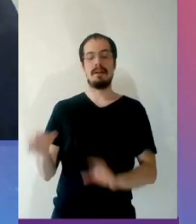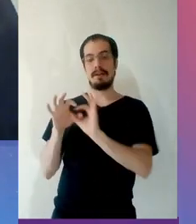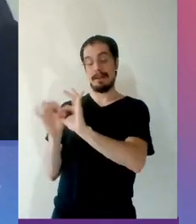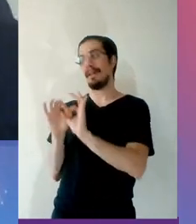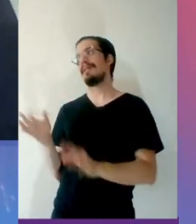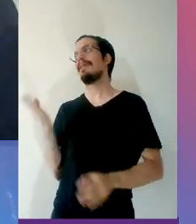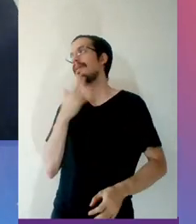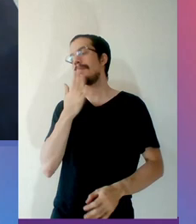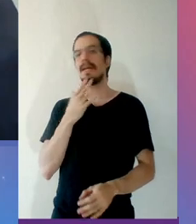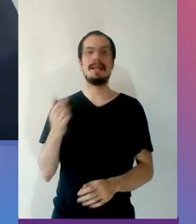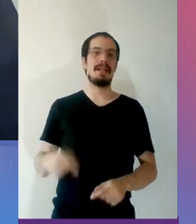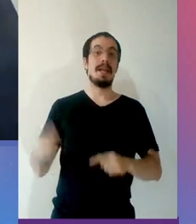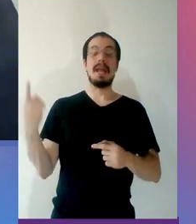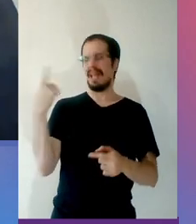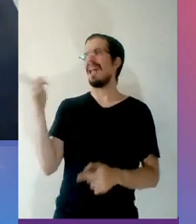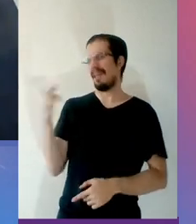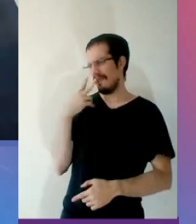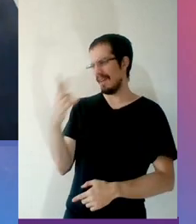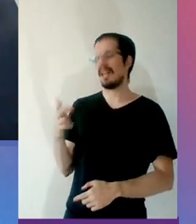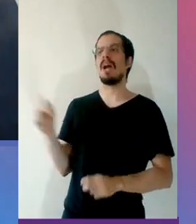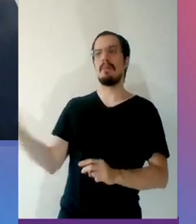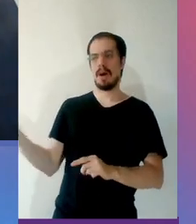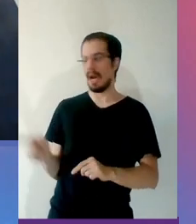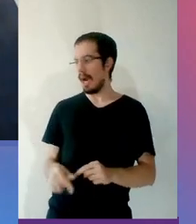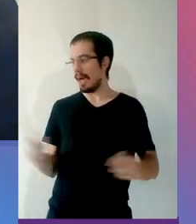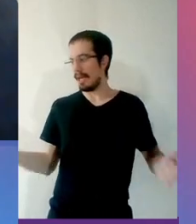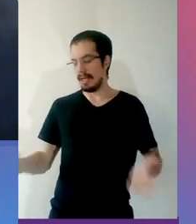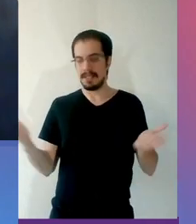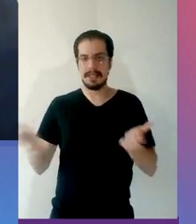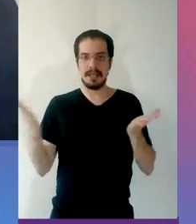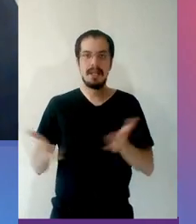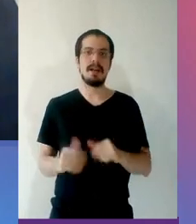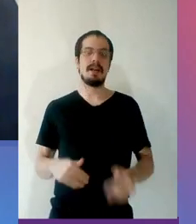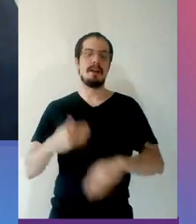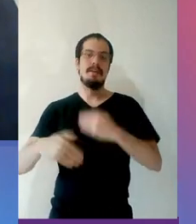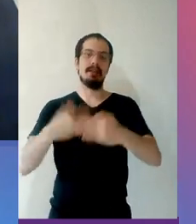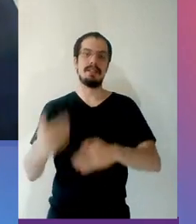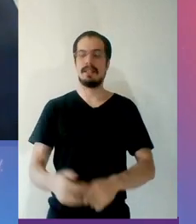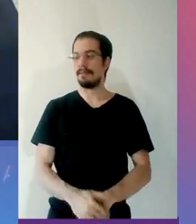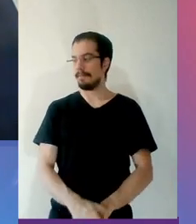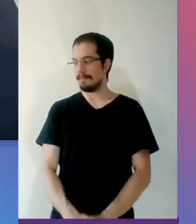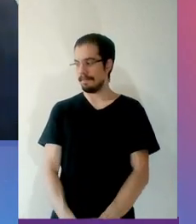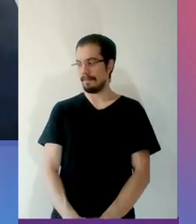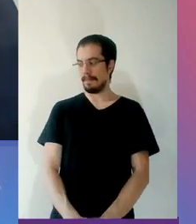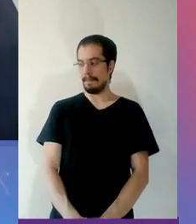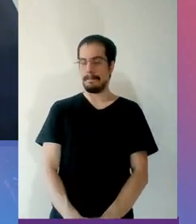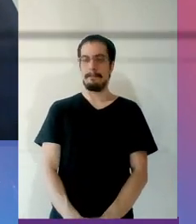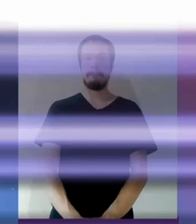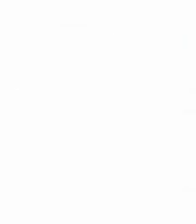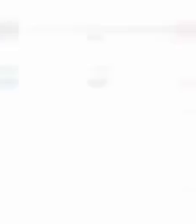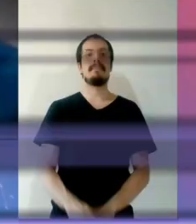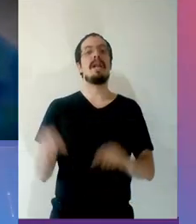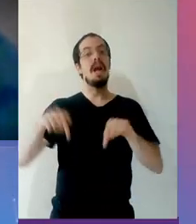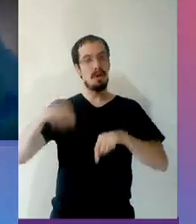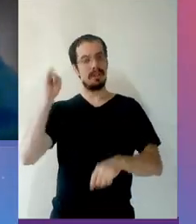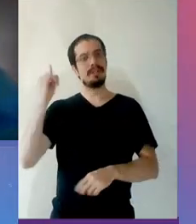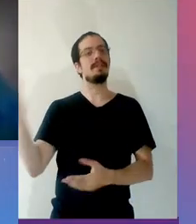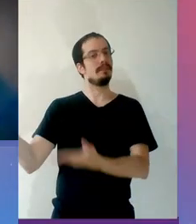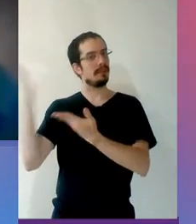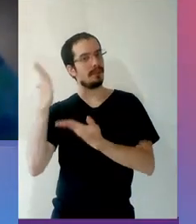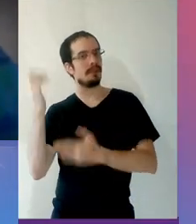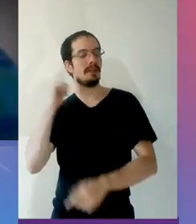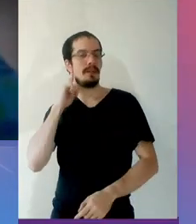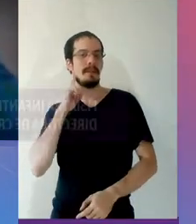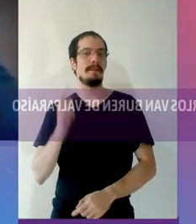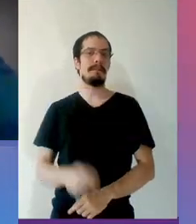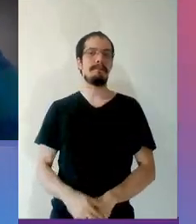a avanzar en los conceptos. Verónica, te escuchamos ahora. Sí, absolutamente de acuerdo ahí, porque